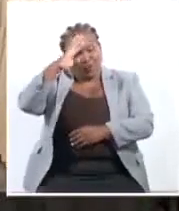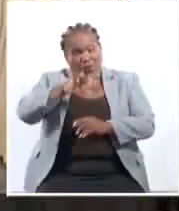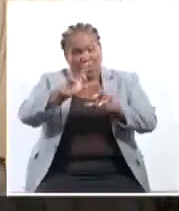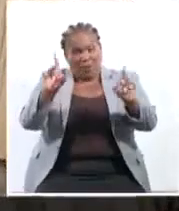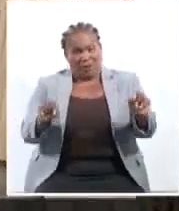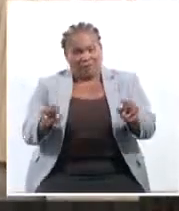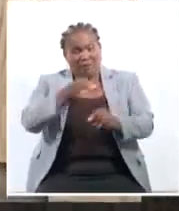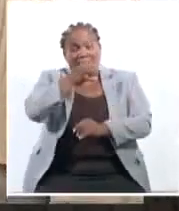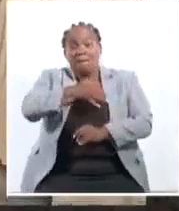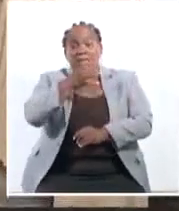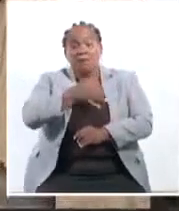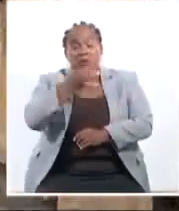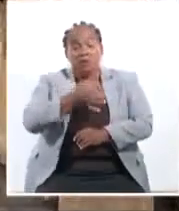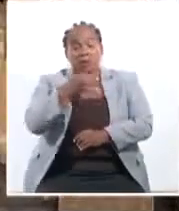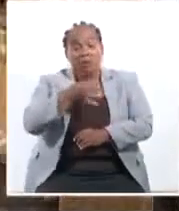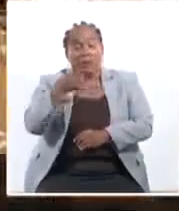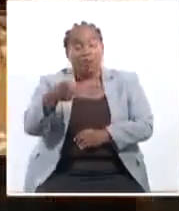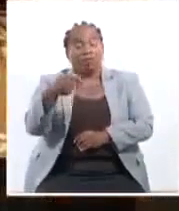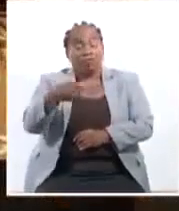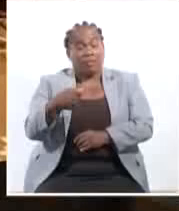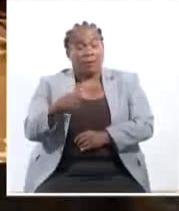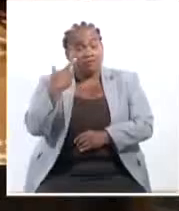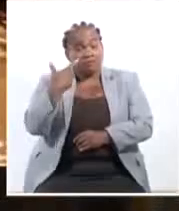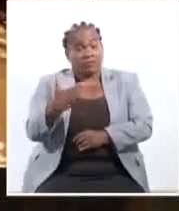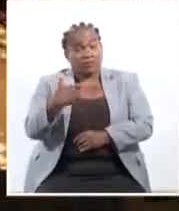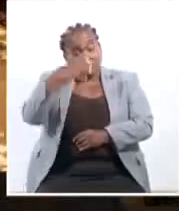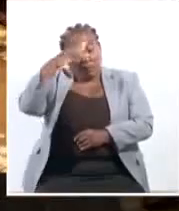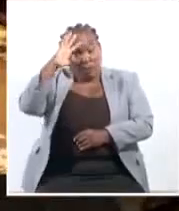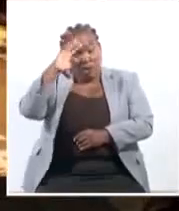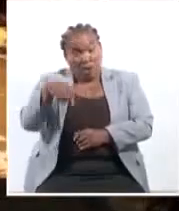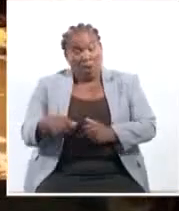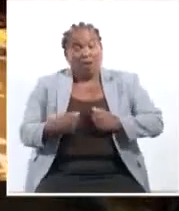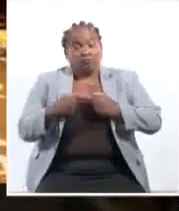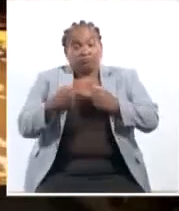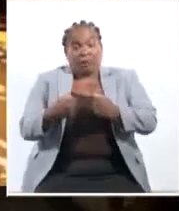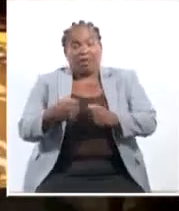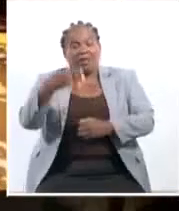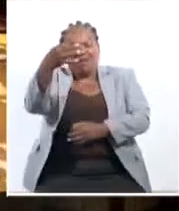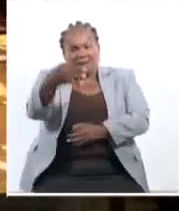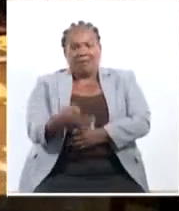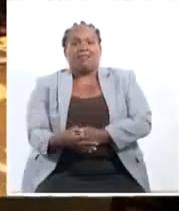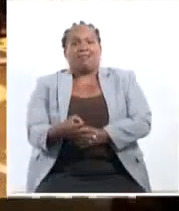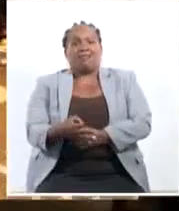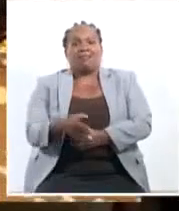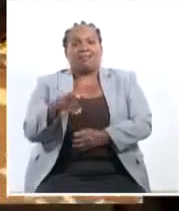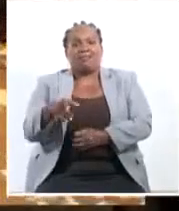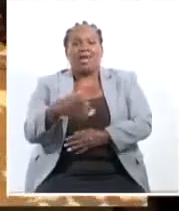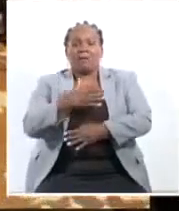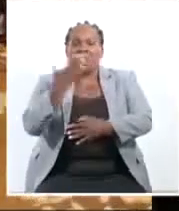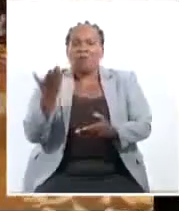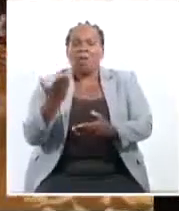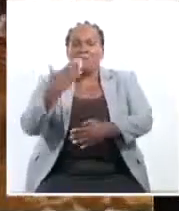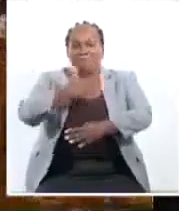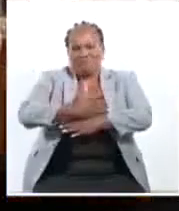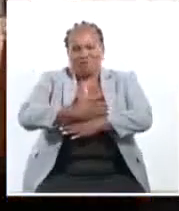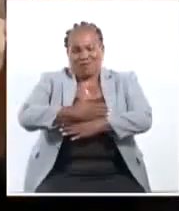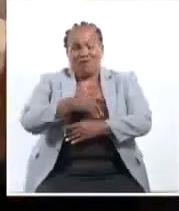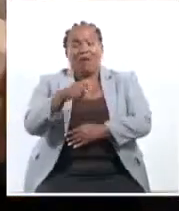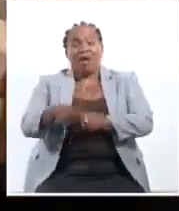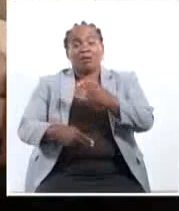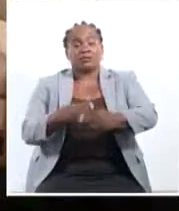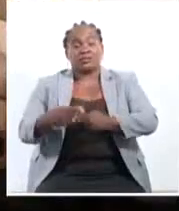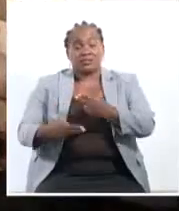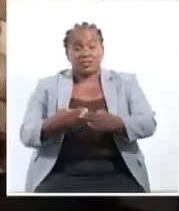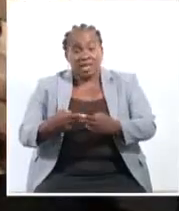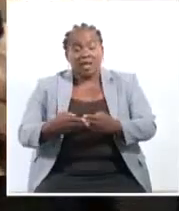este sentido consideró un imperativo para Cuba imponerse a la dura realidad que significa el bloqueo desarrollar en ese contexto